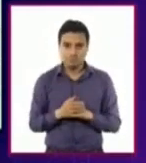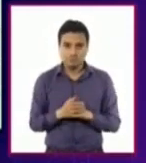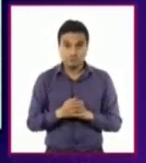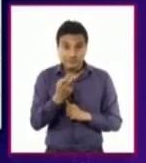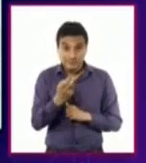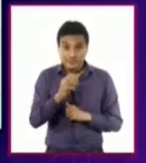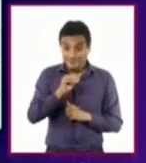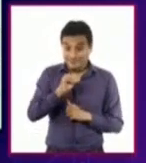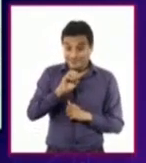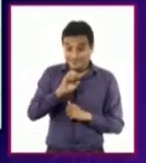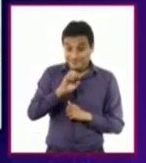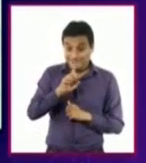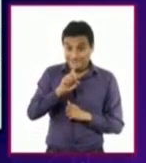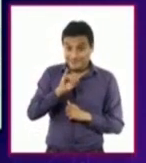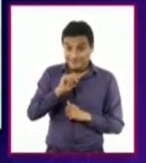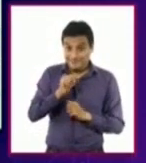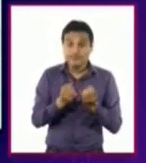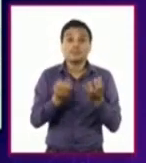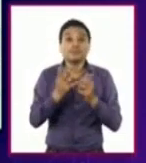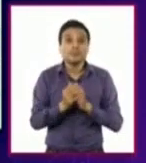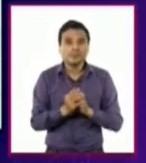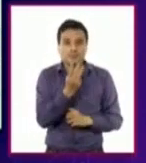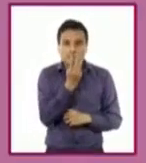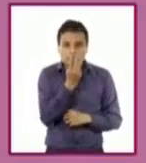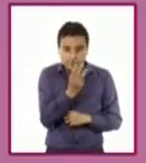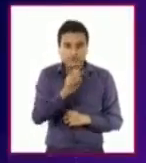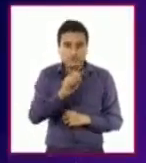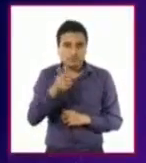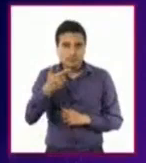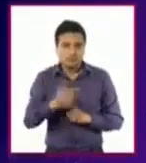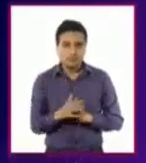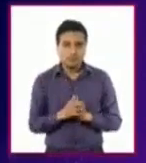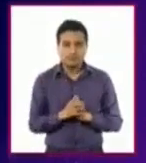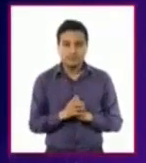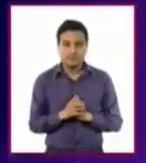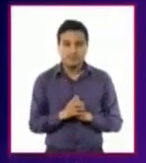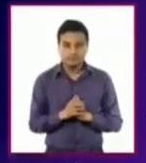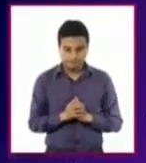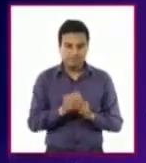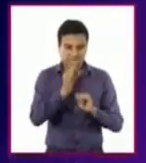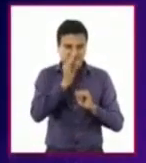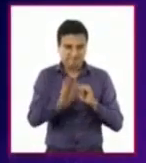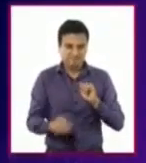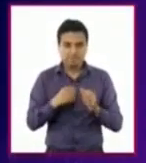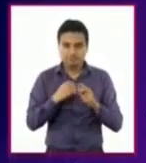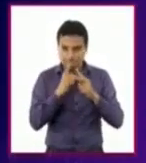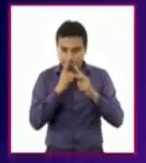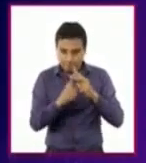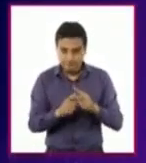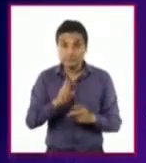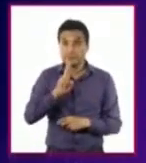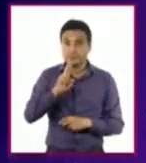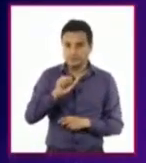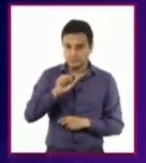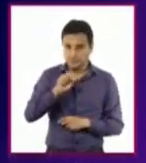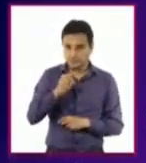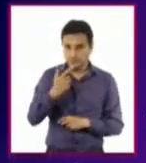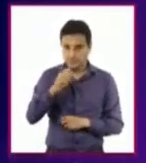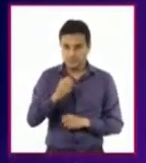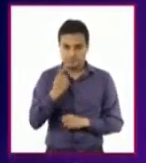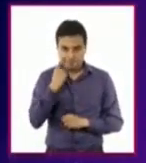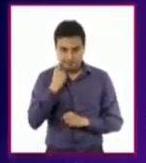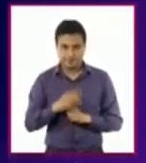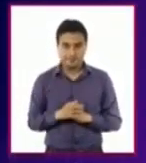la mediana del conjunto es de 3.7 finalmente calculemos el rango al valor